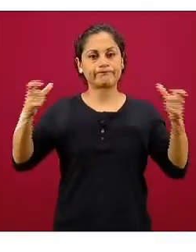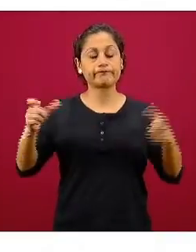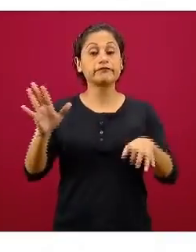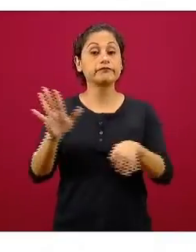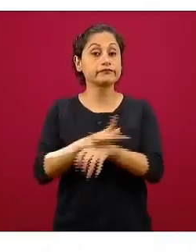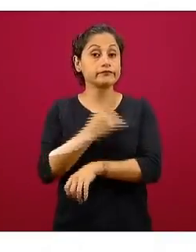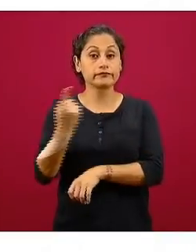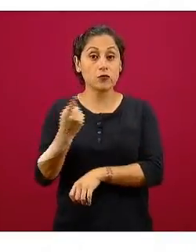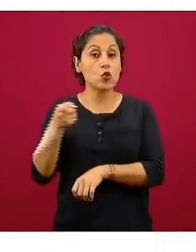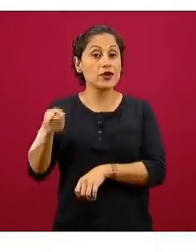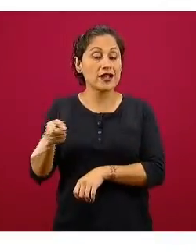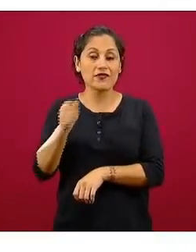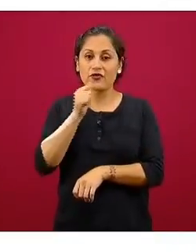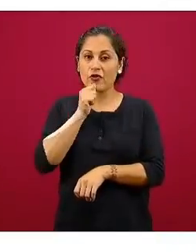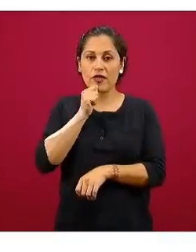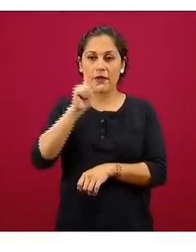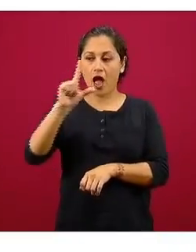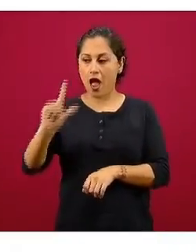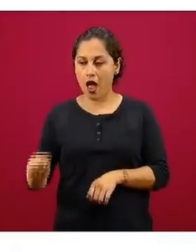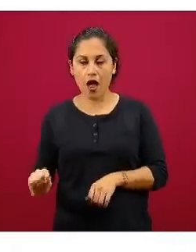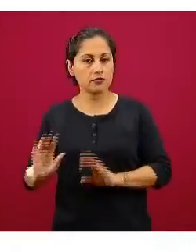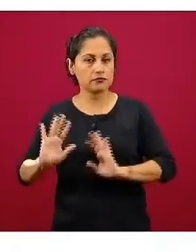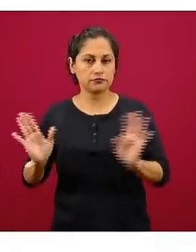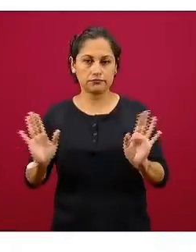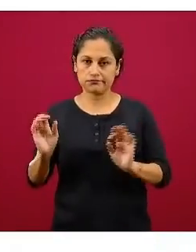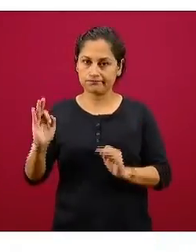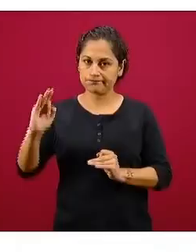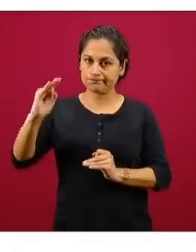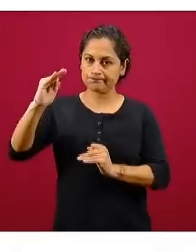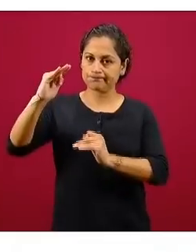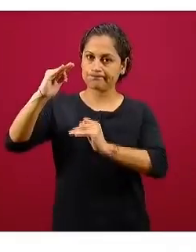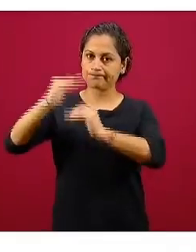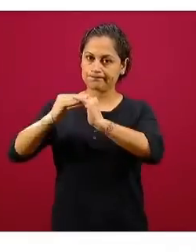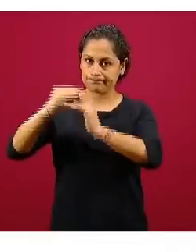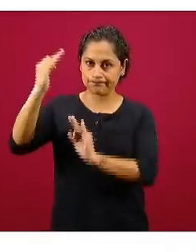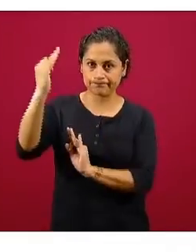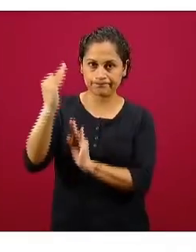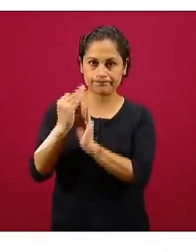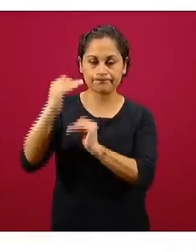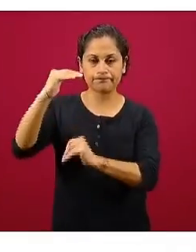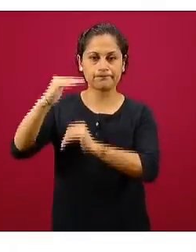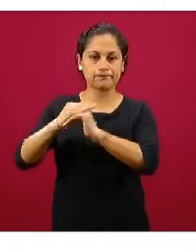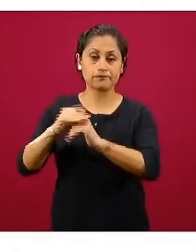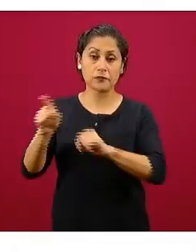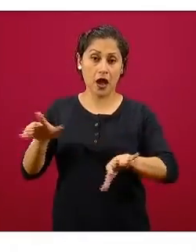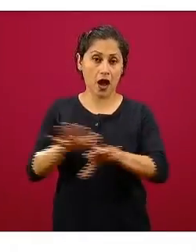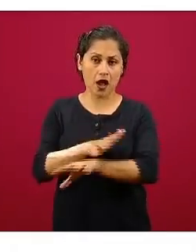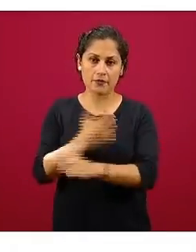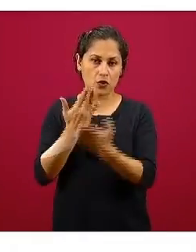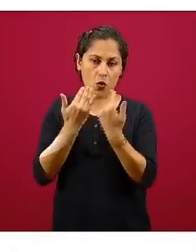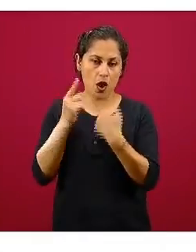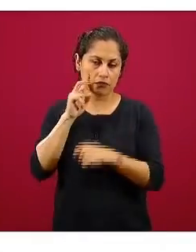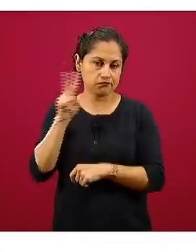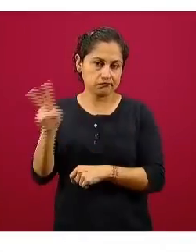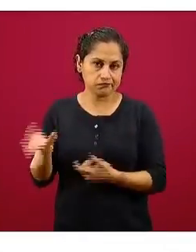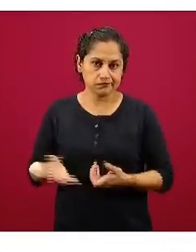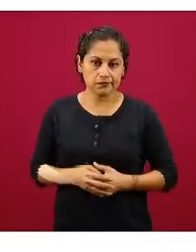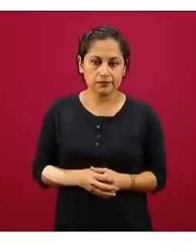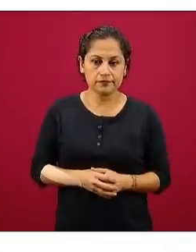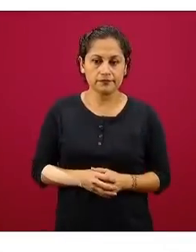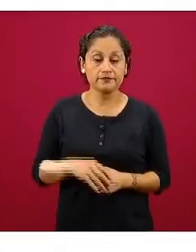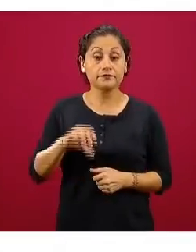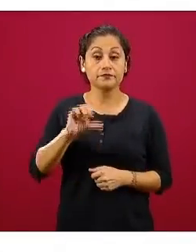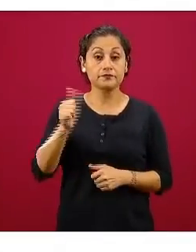cerca del punto máximo predicho y no se ve una tendencia clara de cambio. La siguiente. Plana,